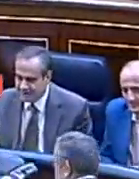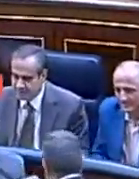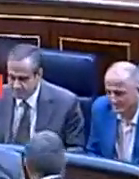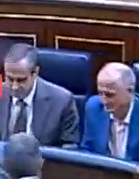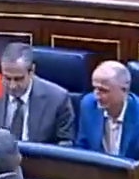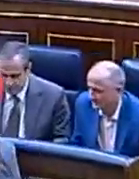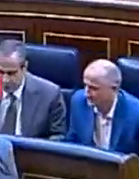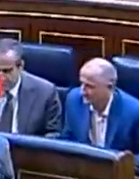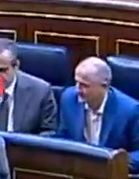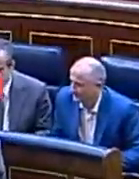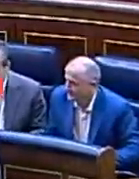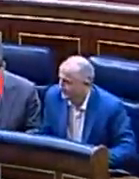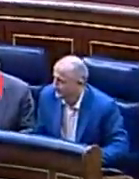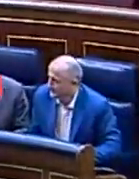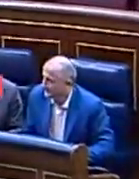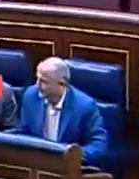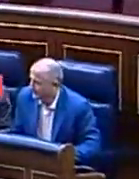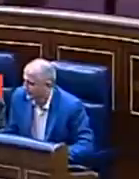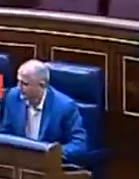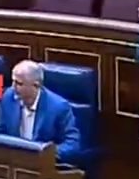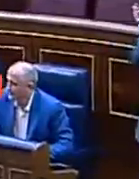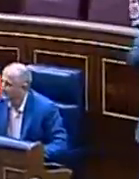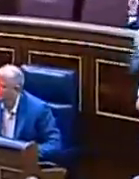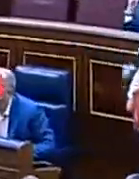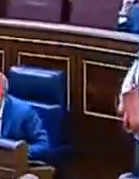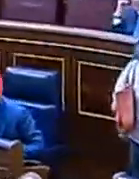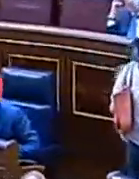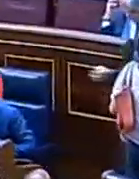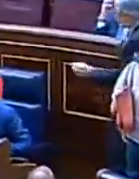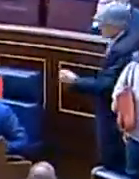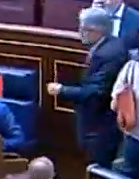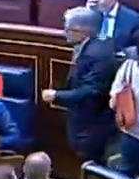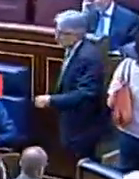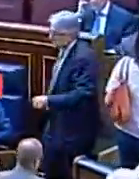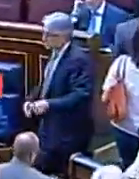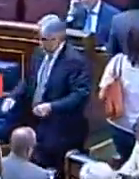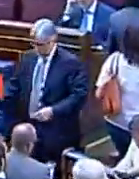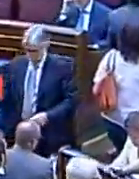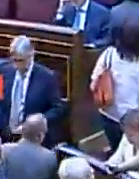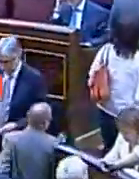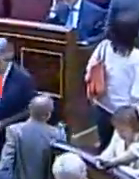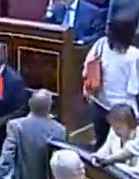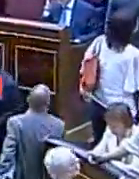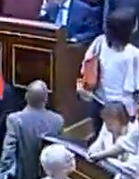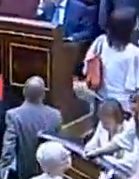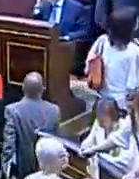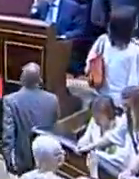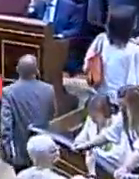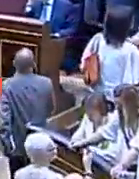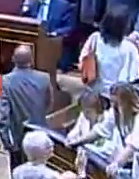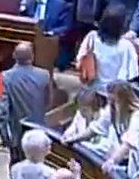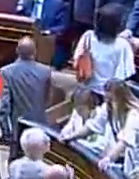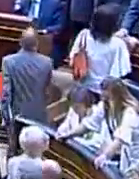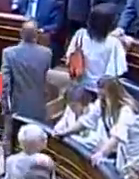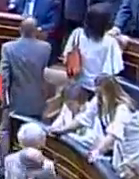muy importante al Estatuto de Cataluña, a la sentencia del Tribunal Constitucional, porque se ha referido a ella nada más empezar su